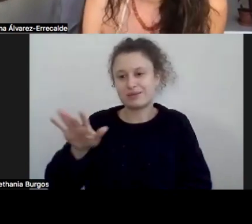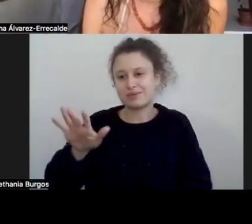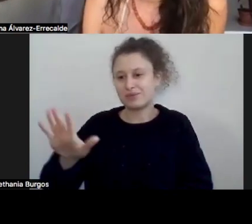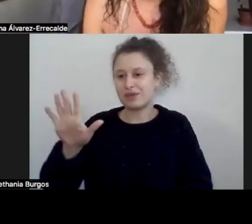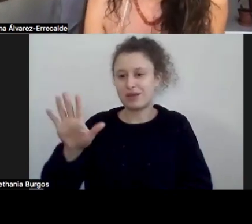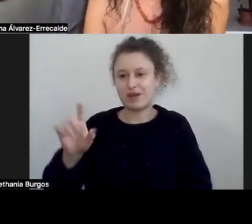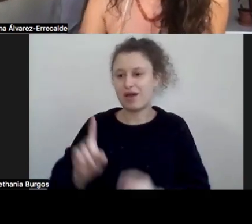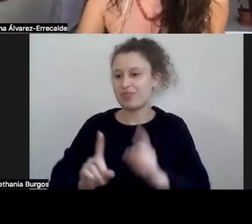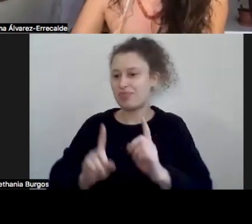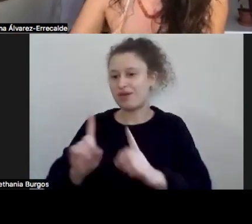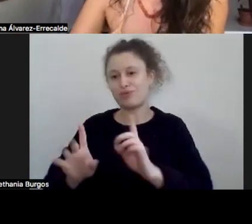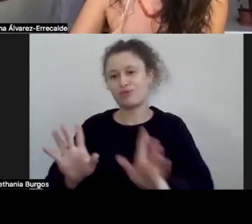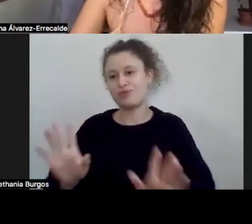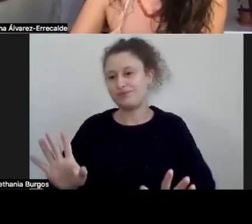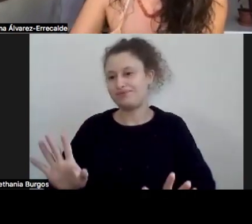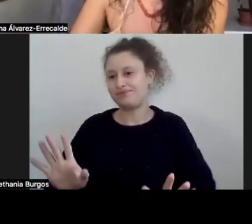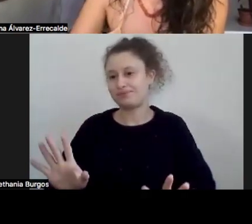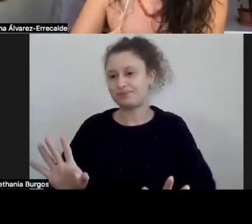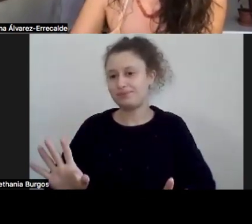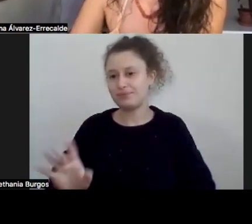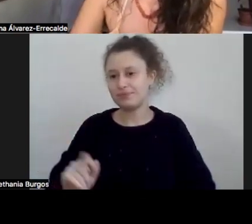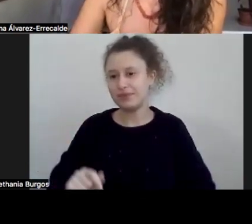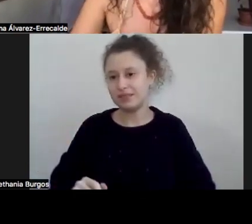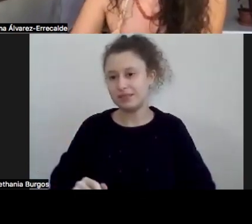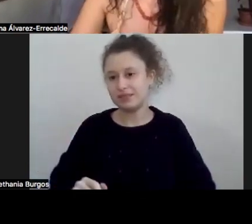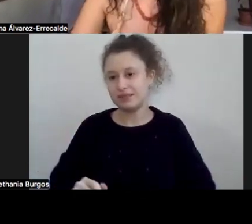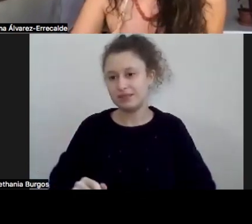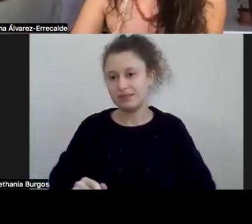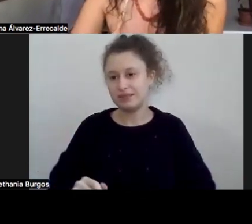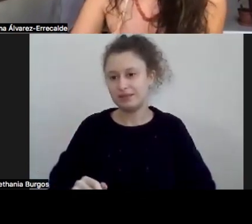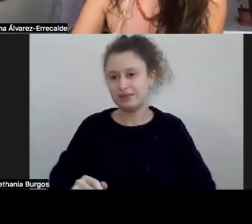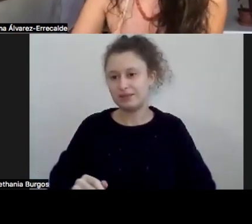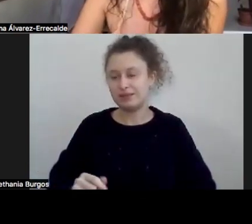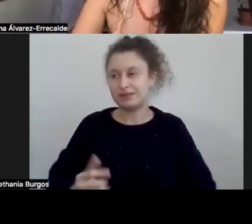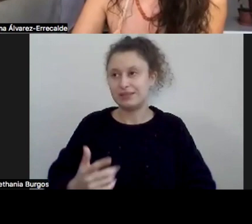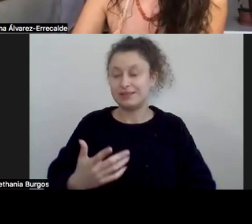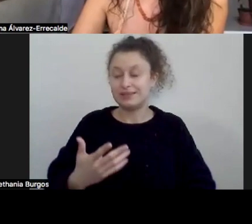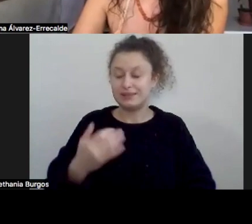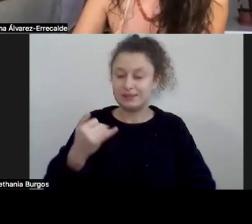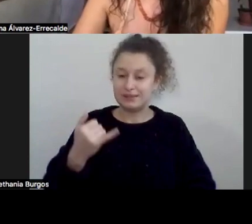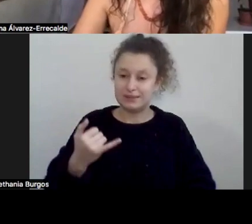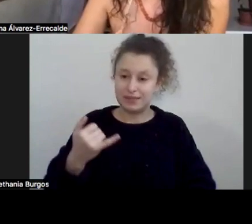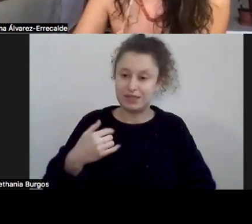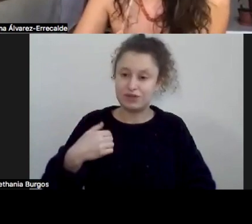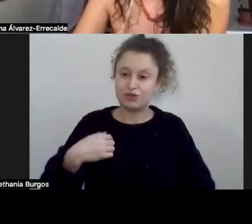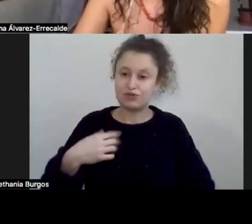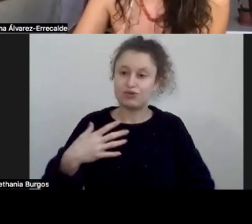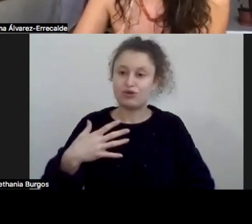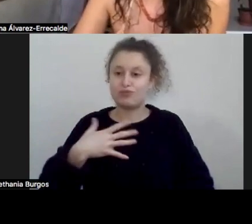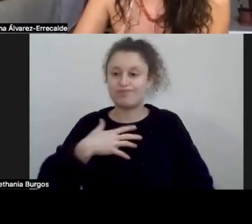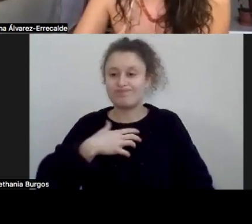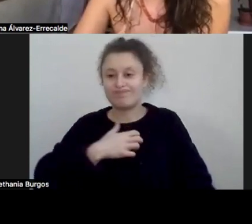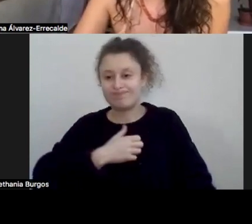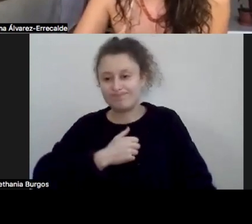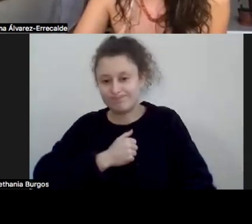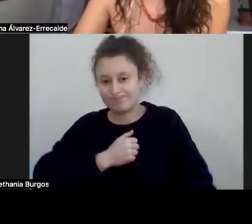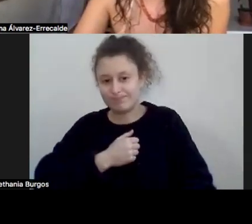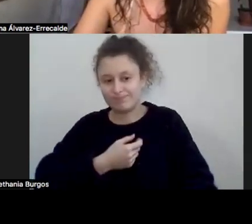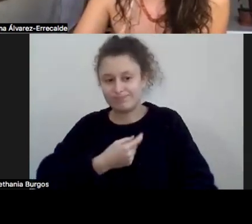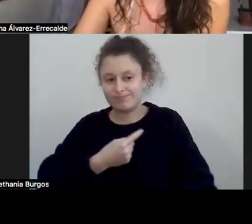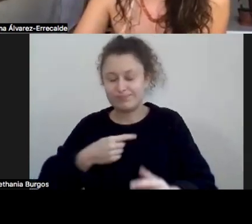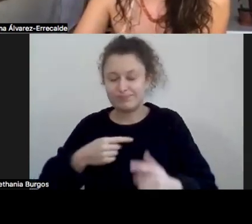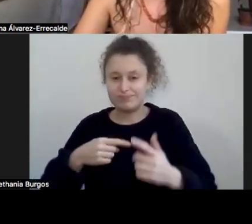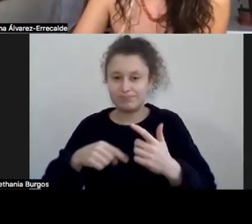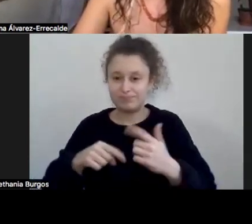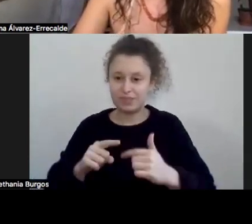él. Así que si bien es agridulce, creo que es un mensaje potente de la vida,